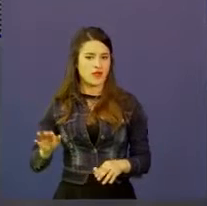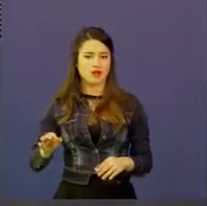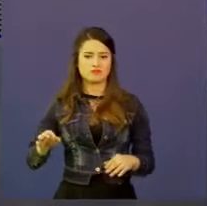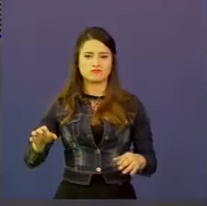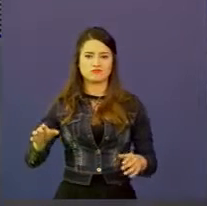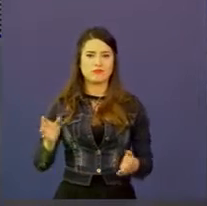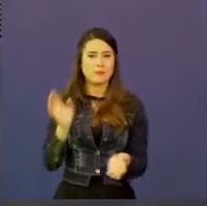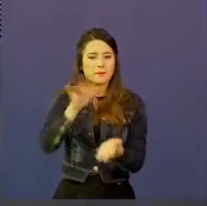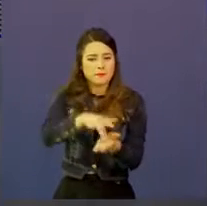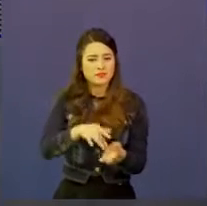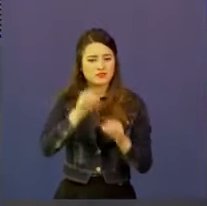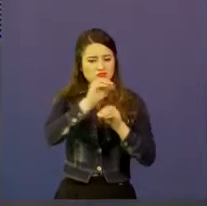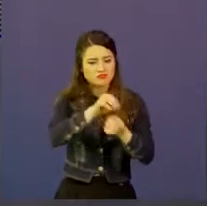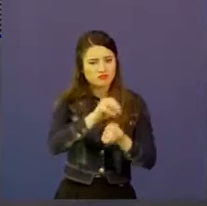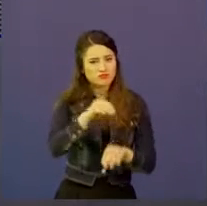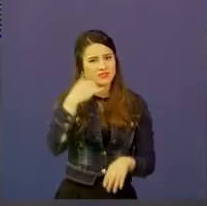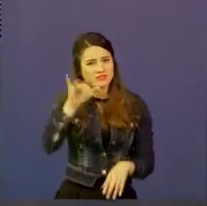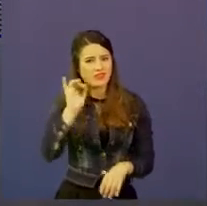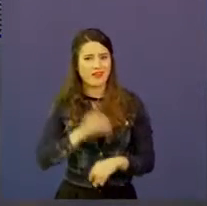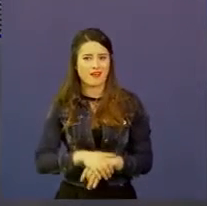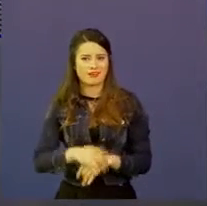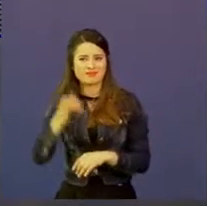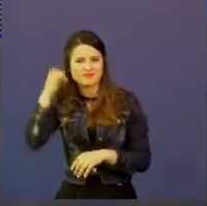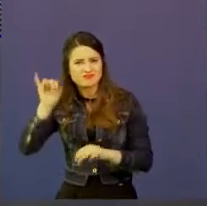que ustedes tienen desplegado en territorio,